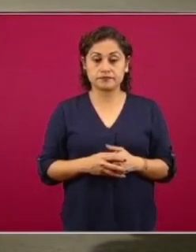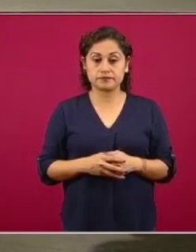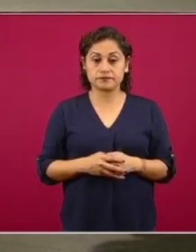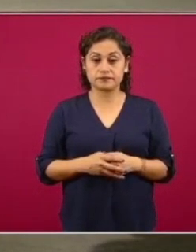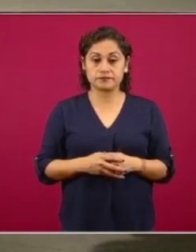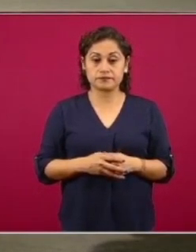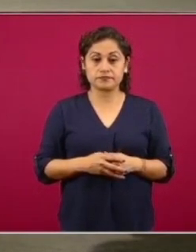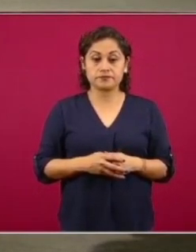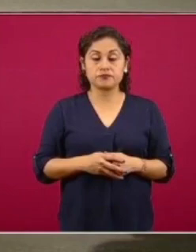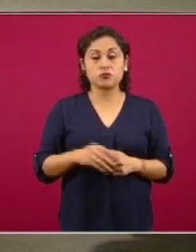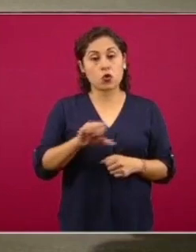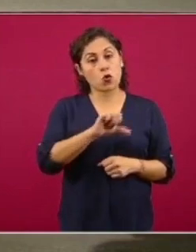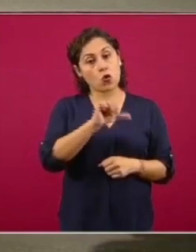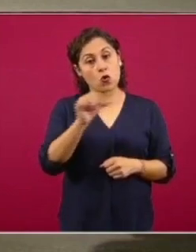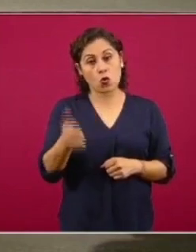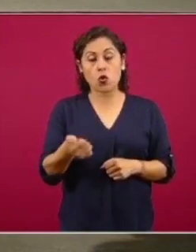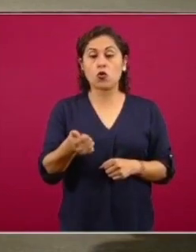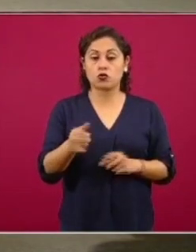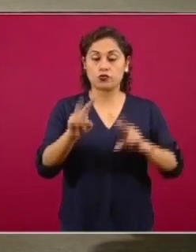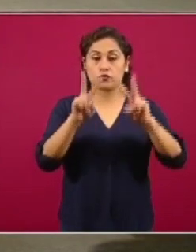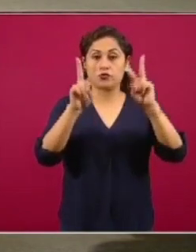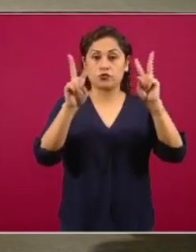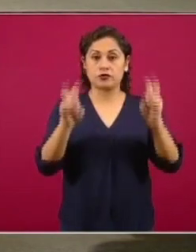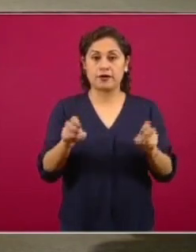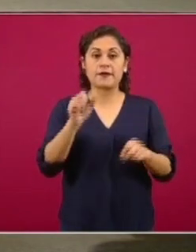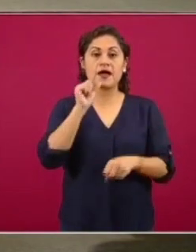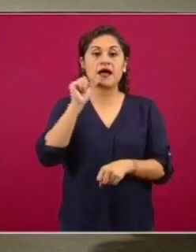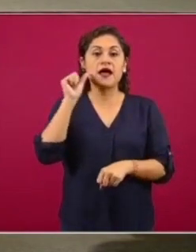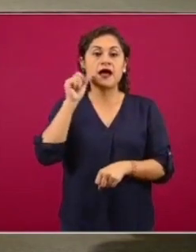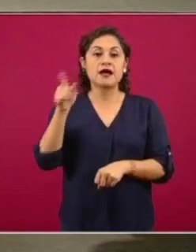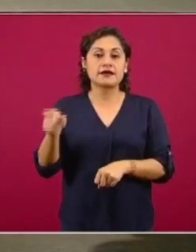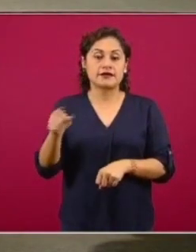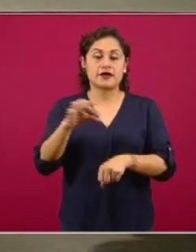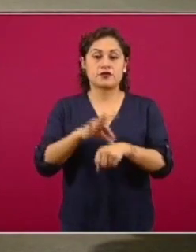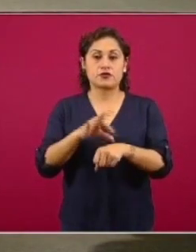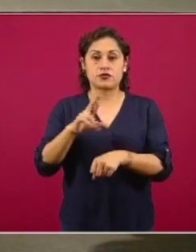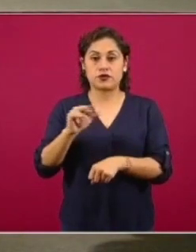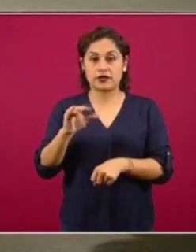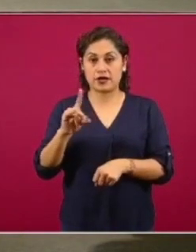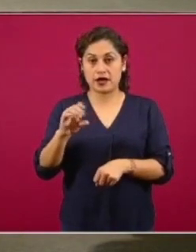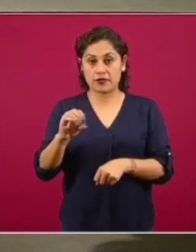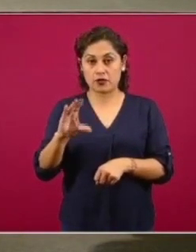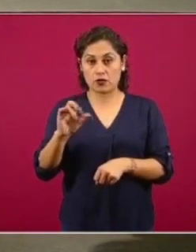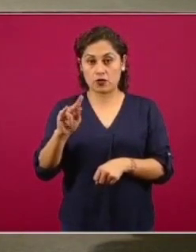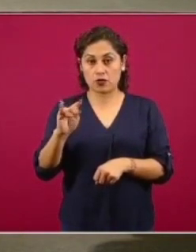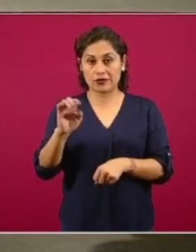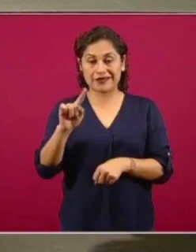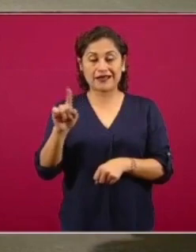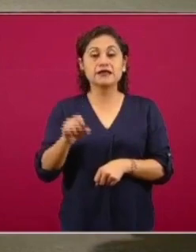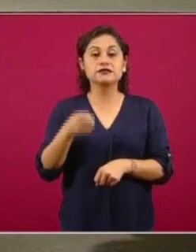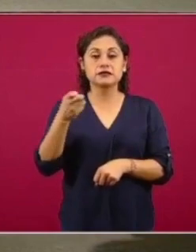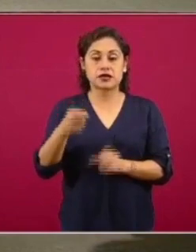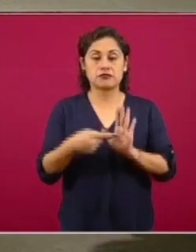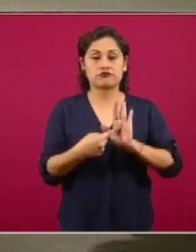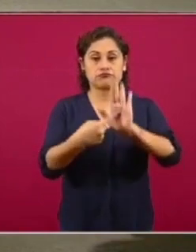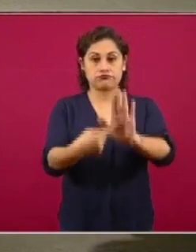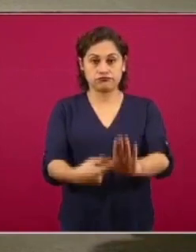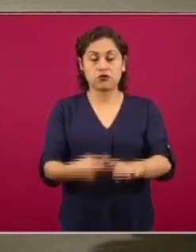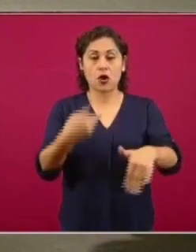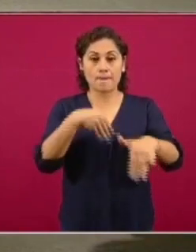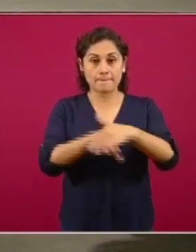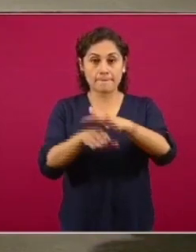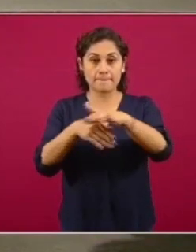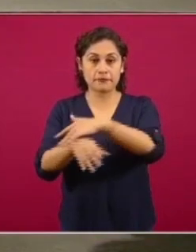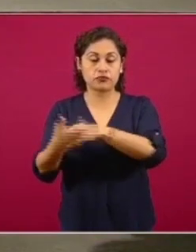Y también de manera alterna presentamos, ayer el doctor Ricardo Cortés presentó la curva de hospitalizaciones y de manera